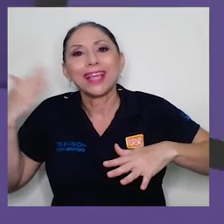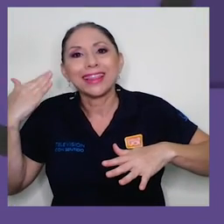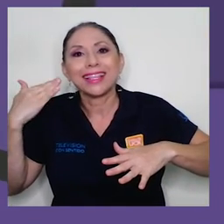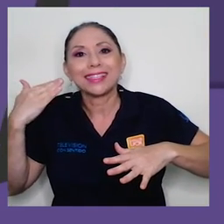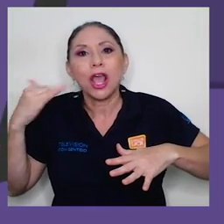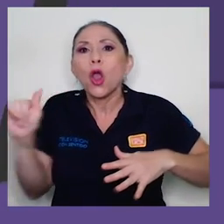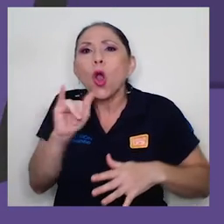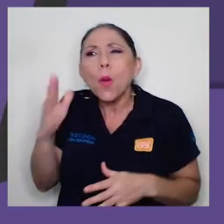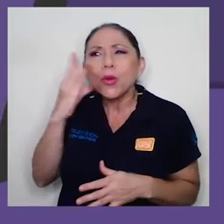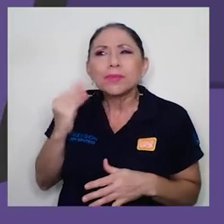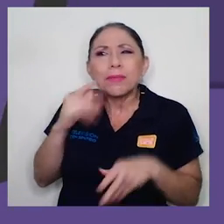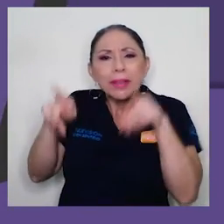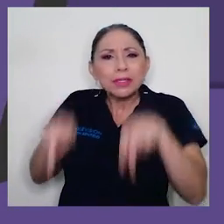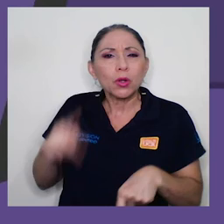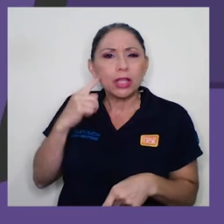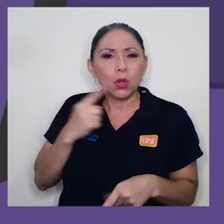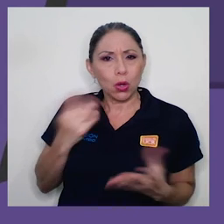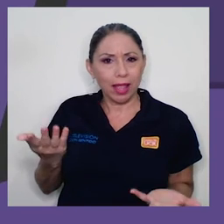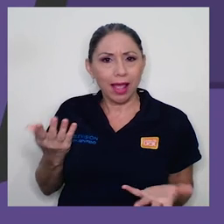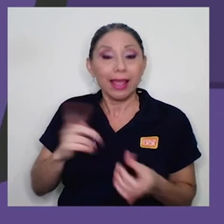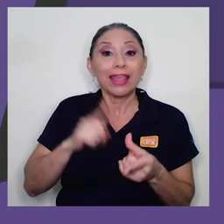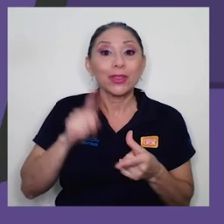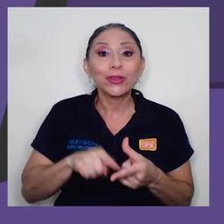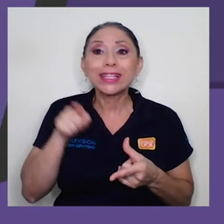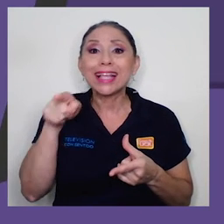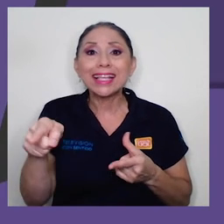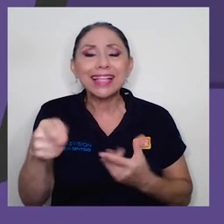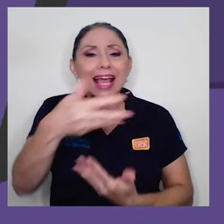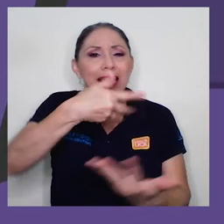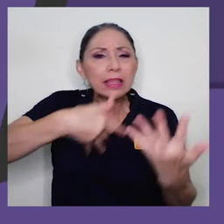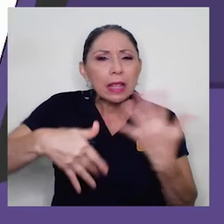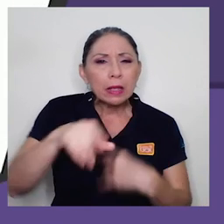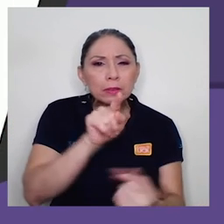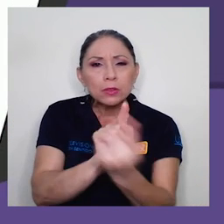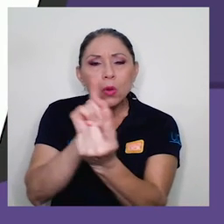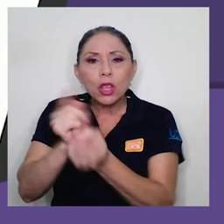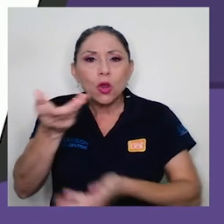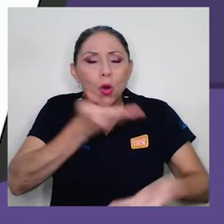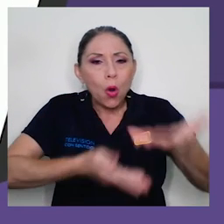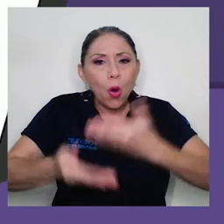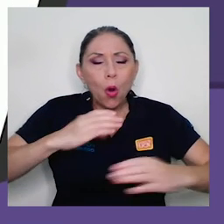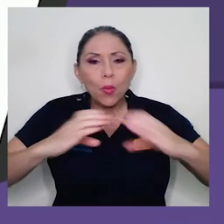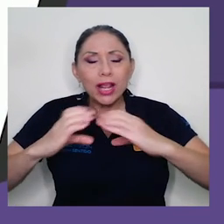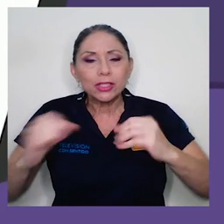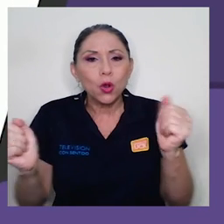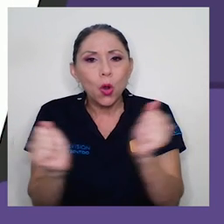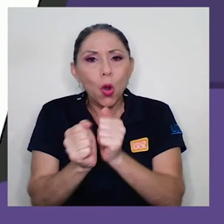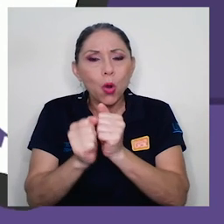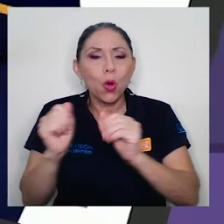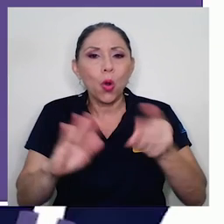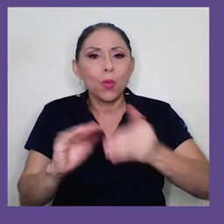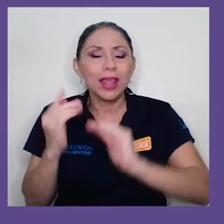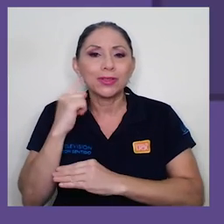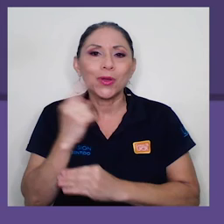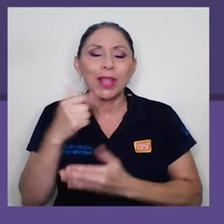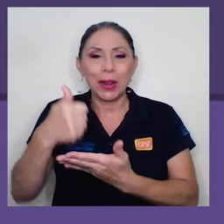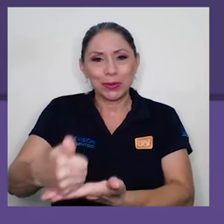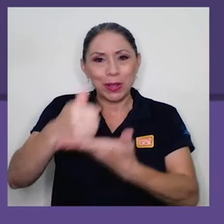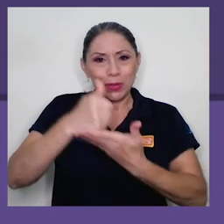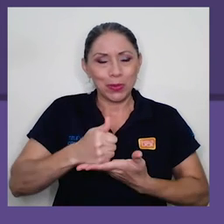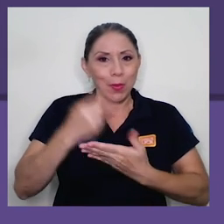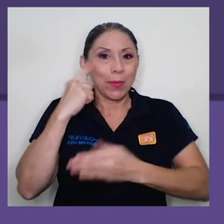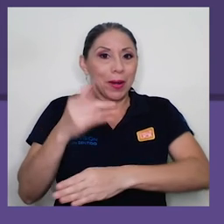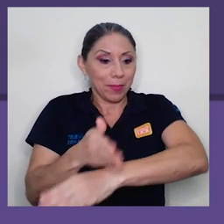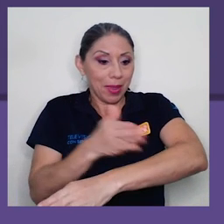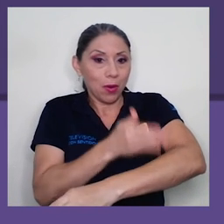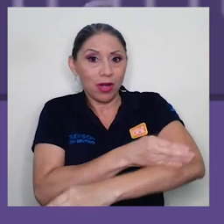Entonces, esta interacción y comunicación muy cercana con la comunidad sorda nos ayudó a mejorar mucho